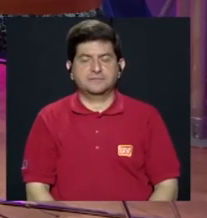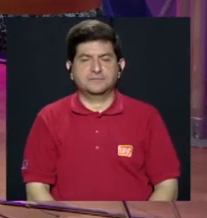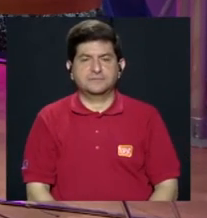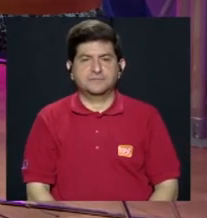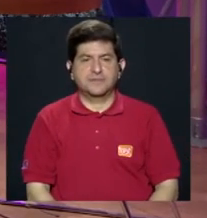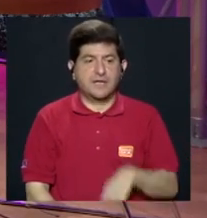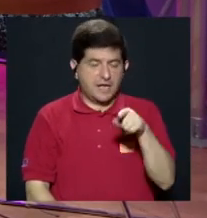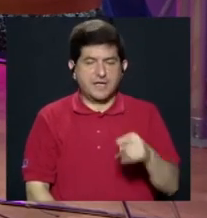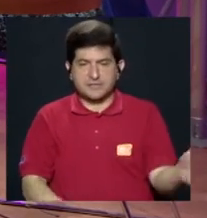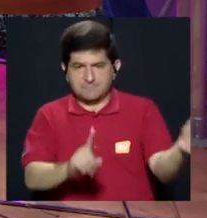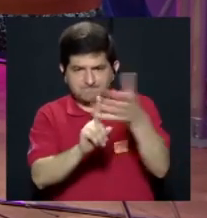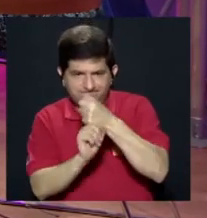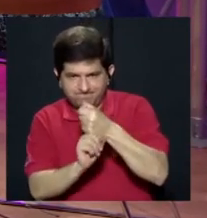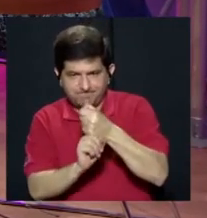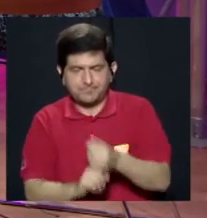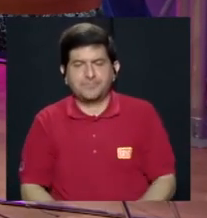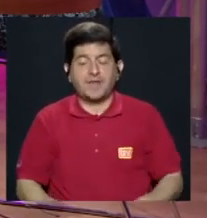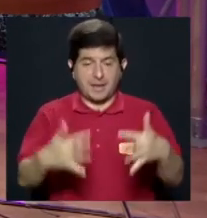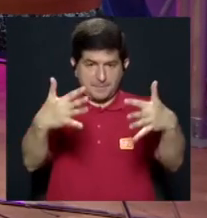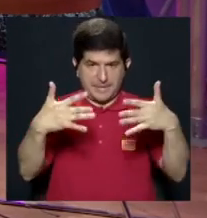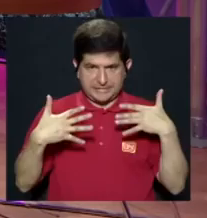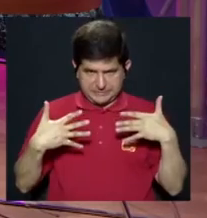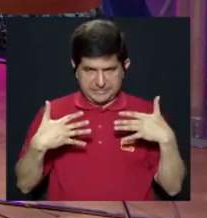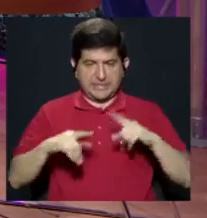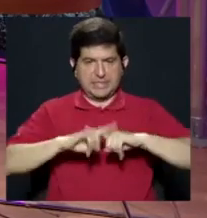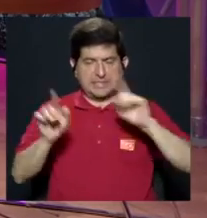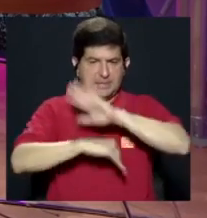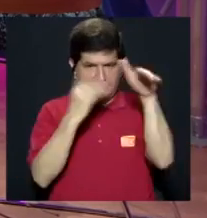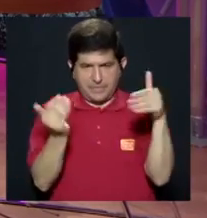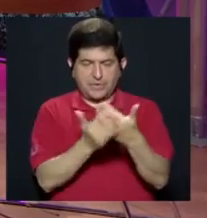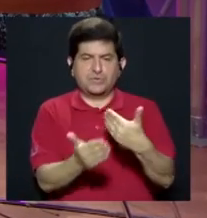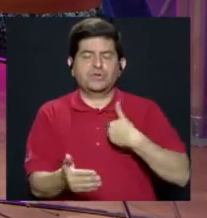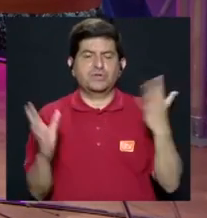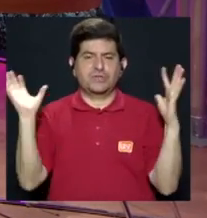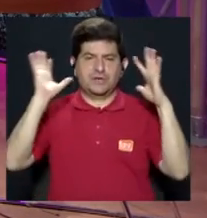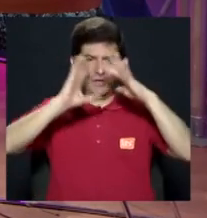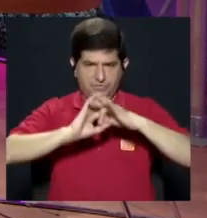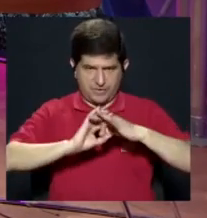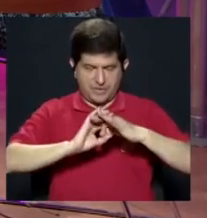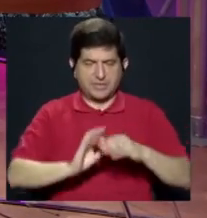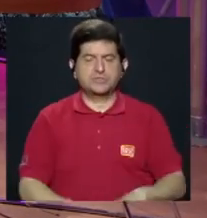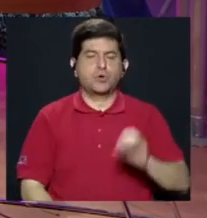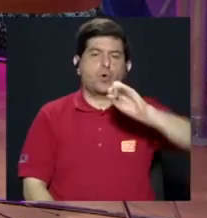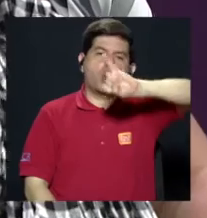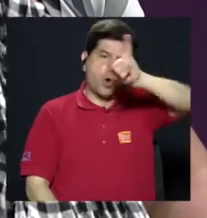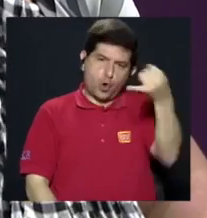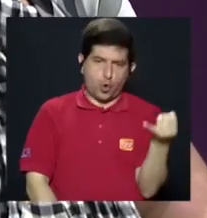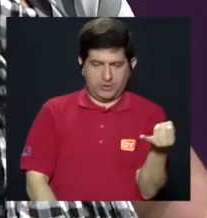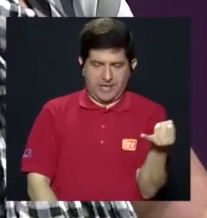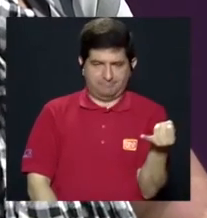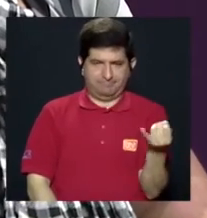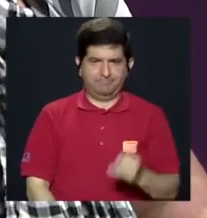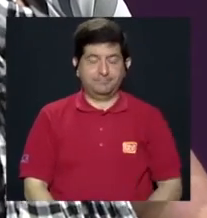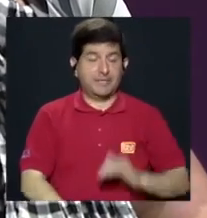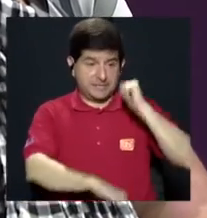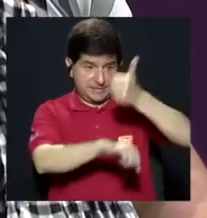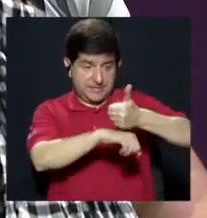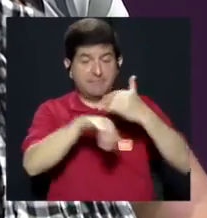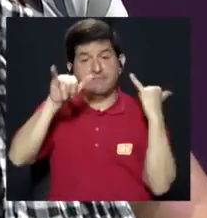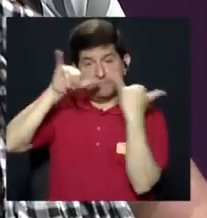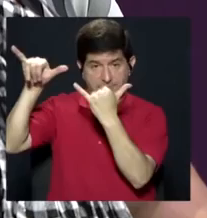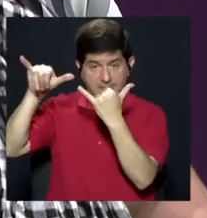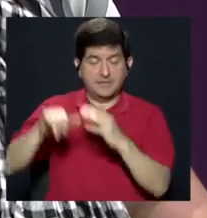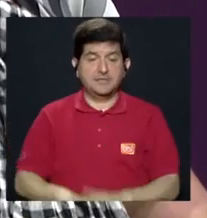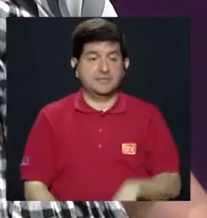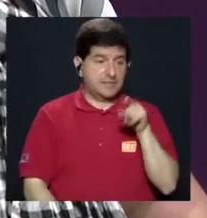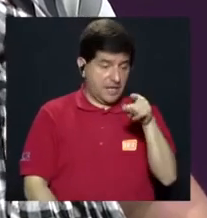hacen es un secuestro, entonces se llevan en el expediente, pero todo esto tiene que ver, yo creo, más bien que con el OIJ. O sea, si usted le interpone el OIJ